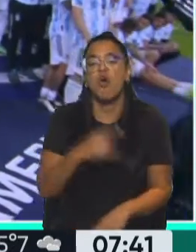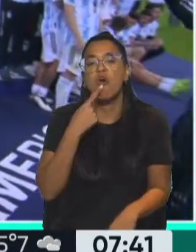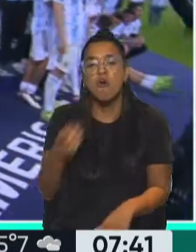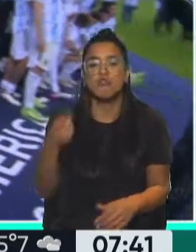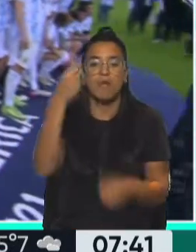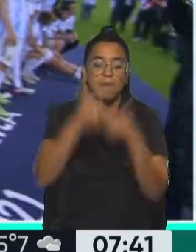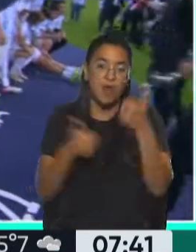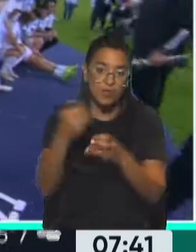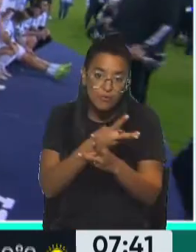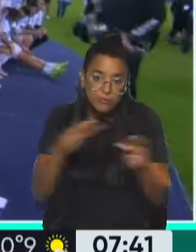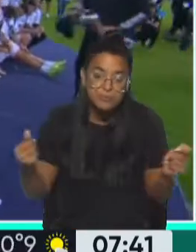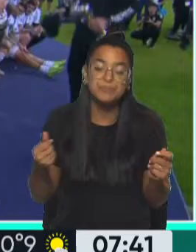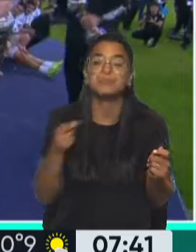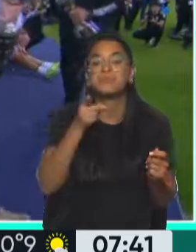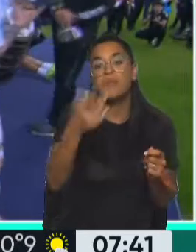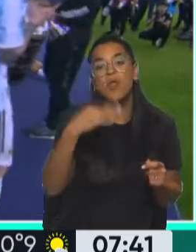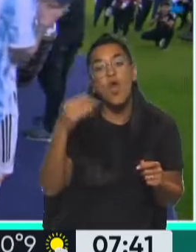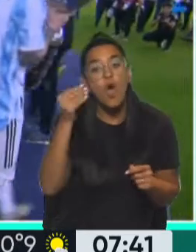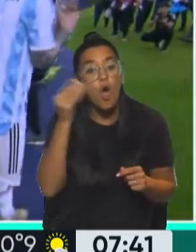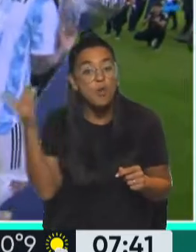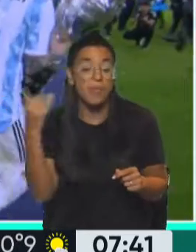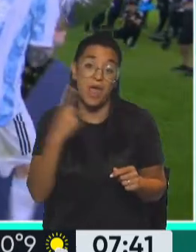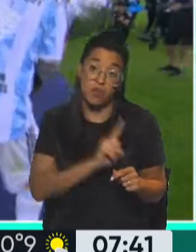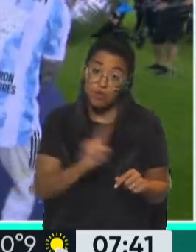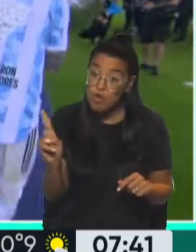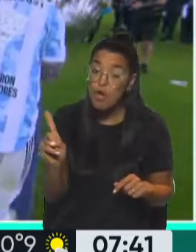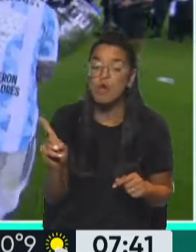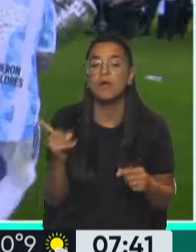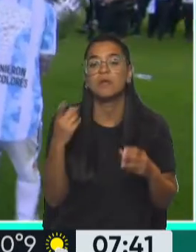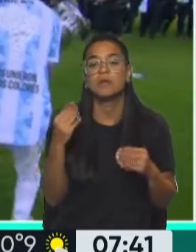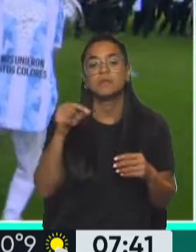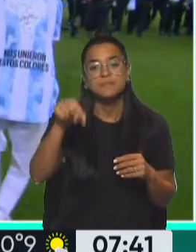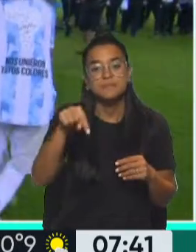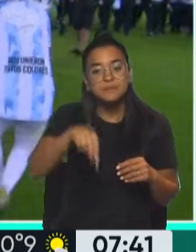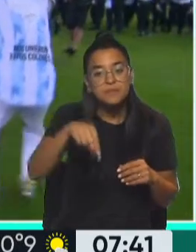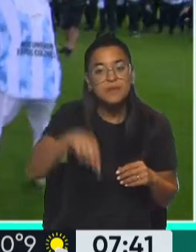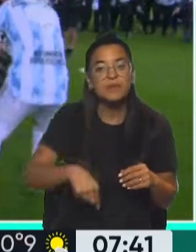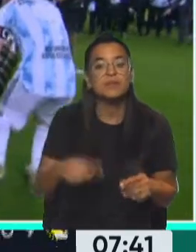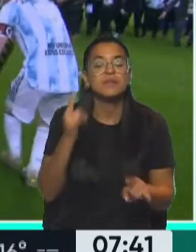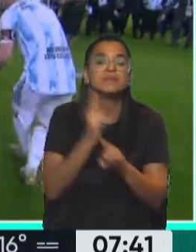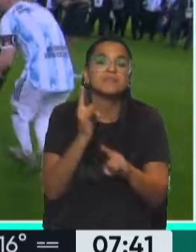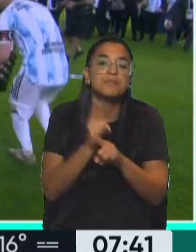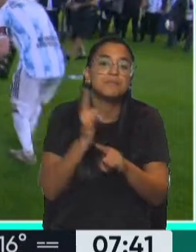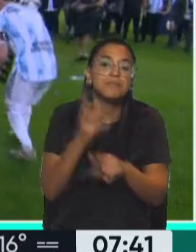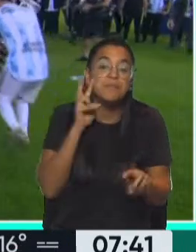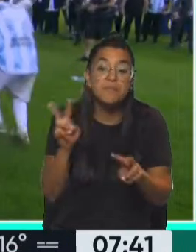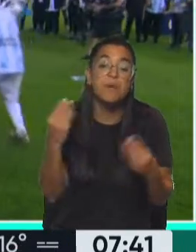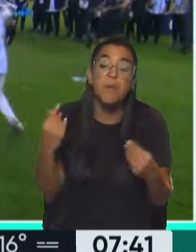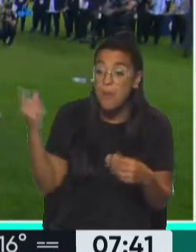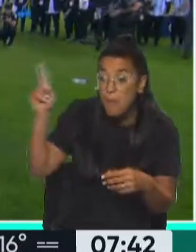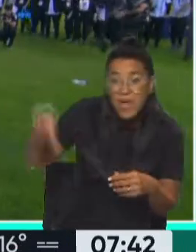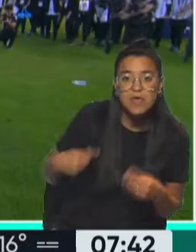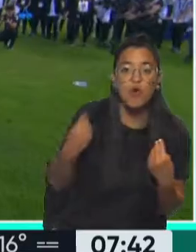un campeonato. Y no debemos olvidar, porque esto lo pasamos por alto, que es que venimos de